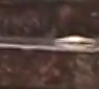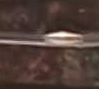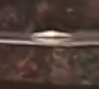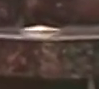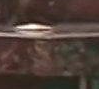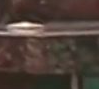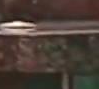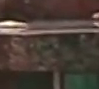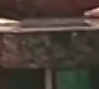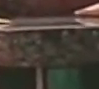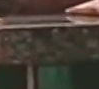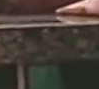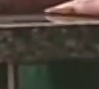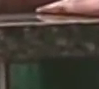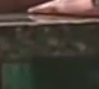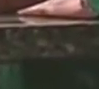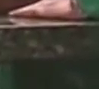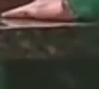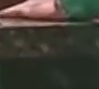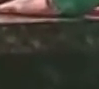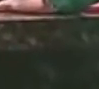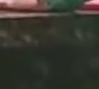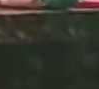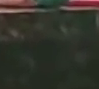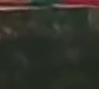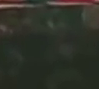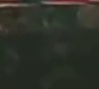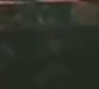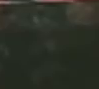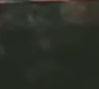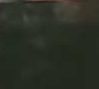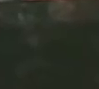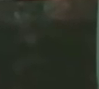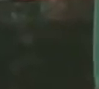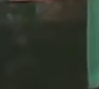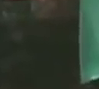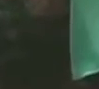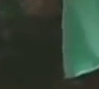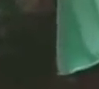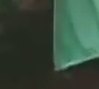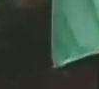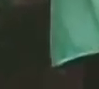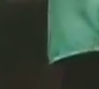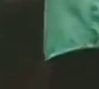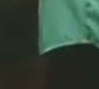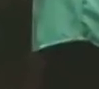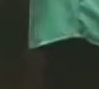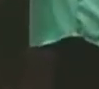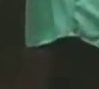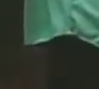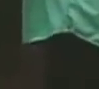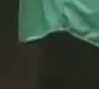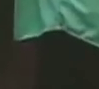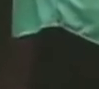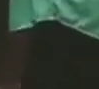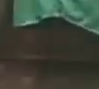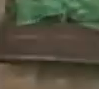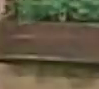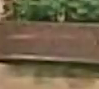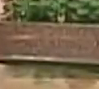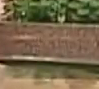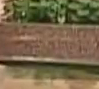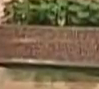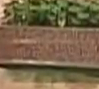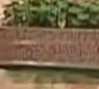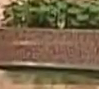en homenaje al comandante Hugo Chávez parte de la Fuerza Armada nacional bolivariana el equipo del